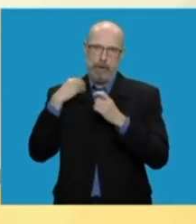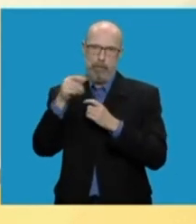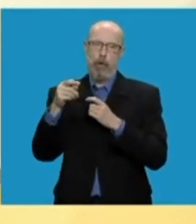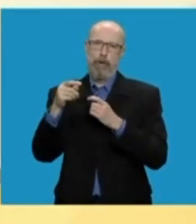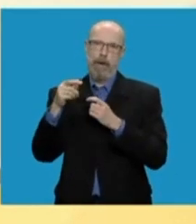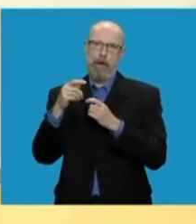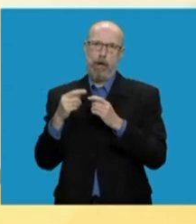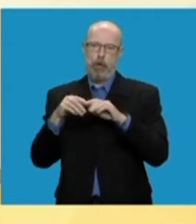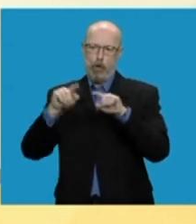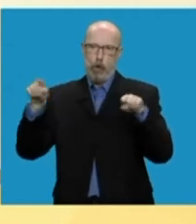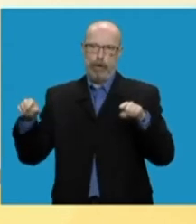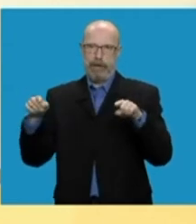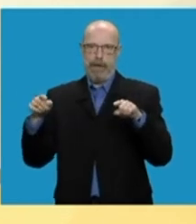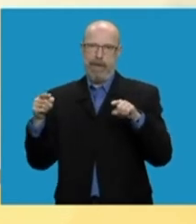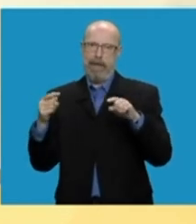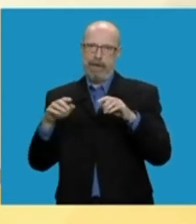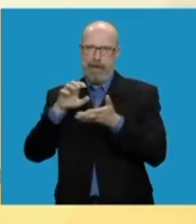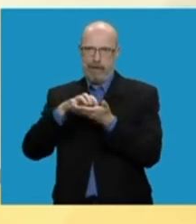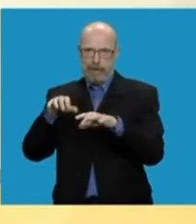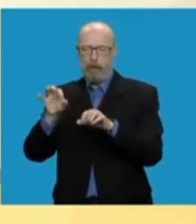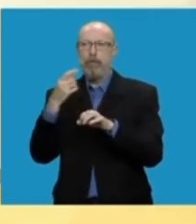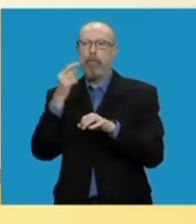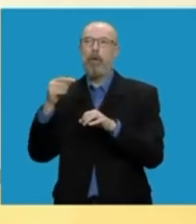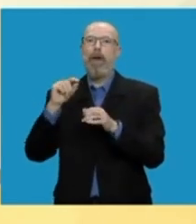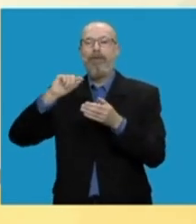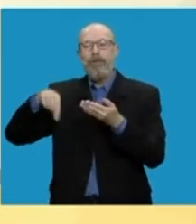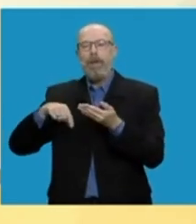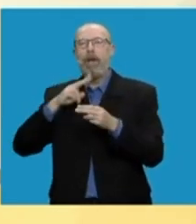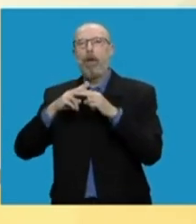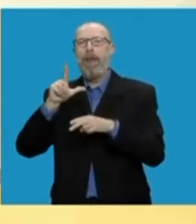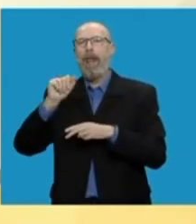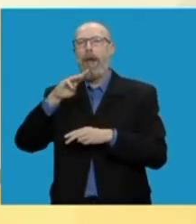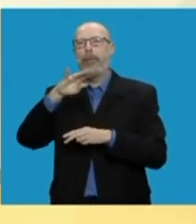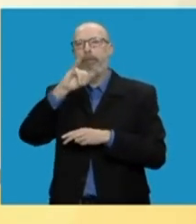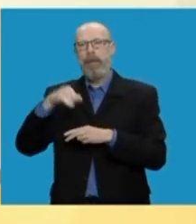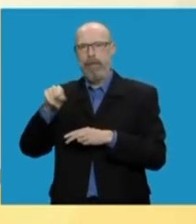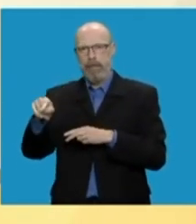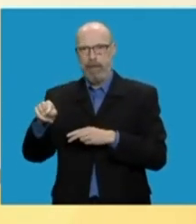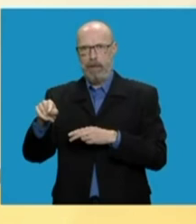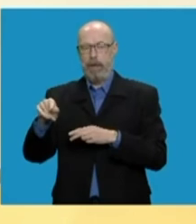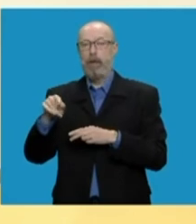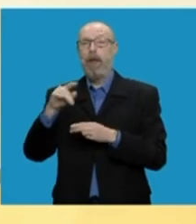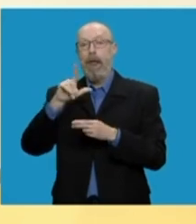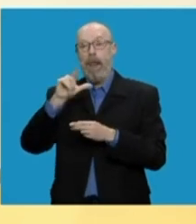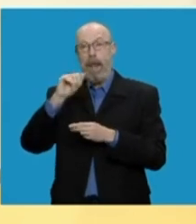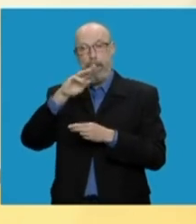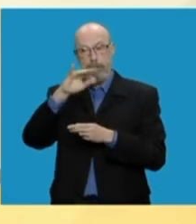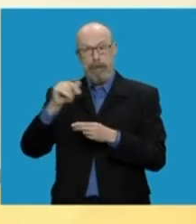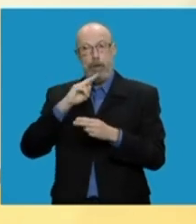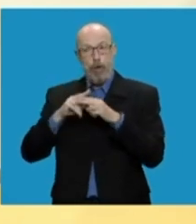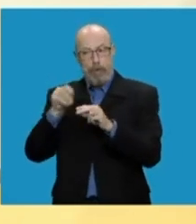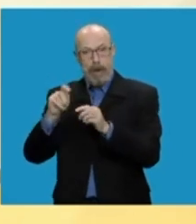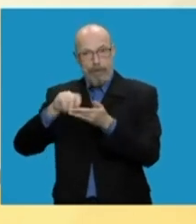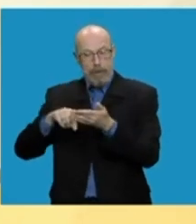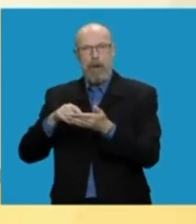firmando Lapice. Y firmaba Lapice porque era un amigo íntimo y un